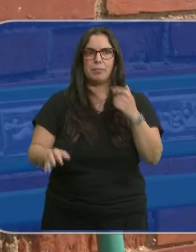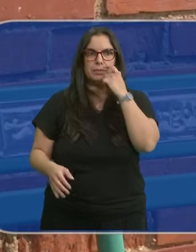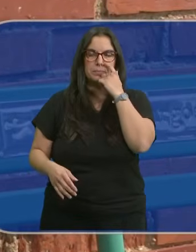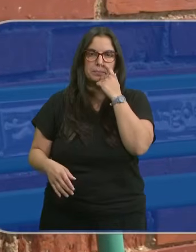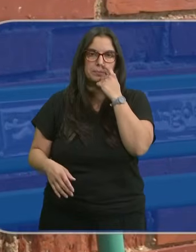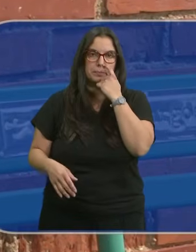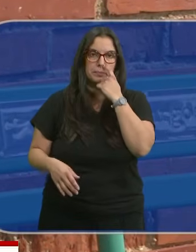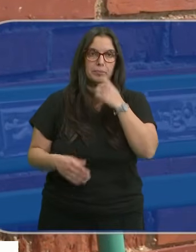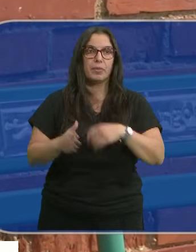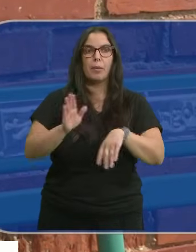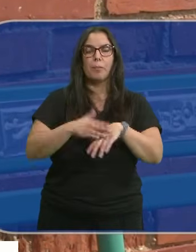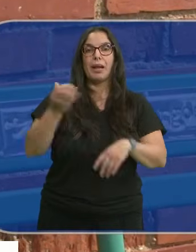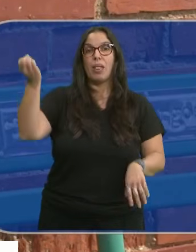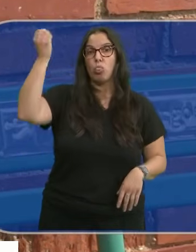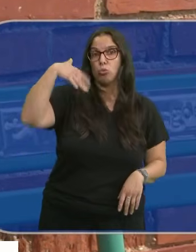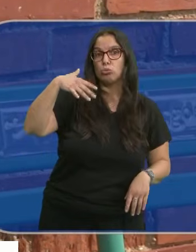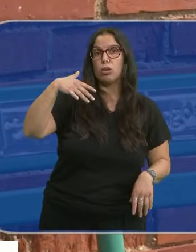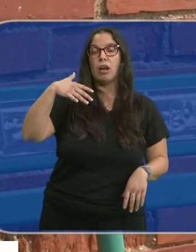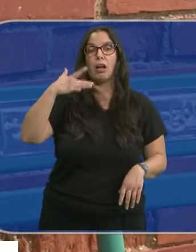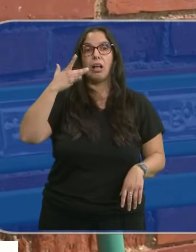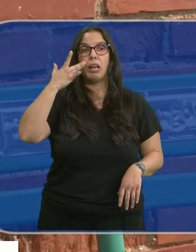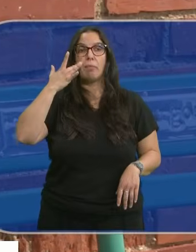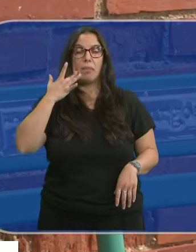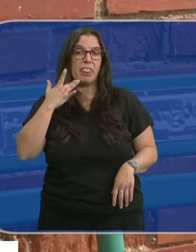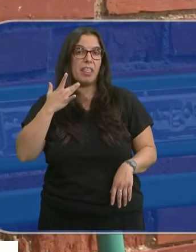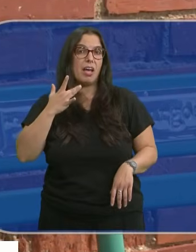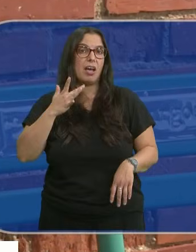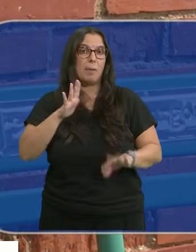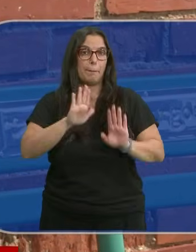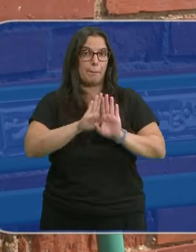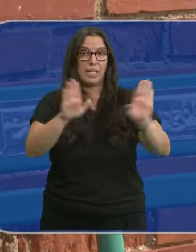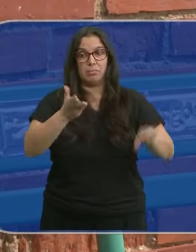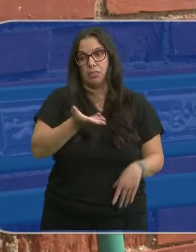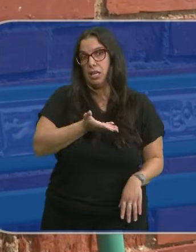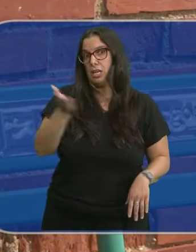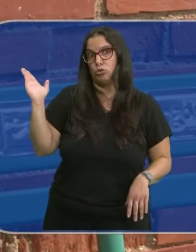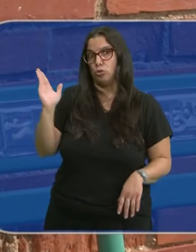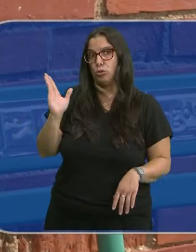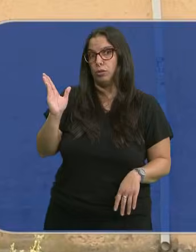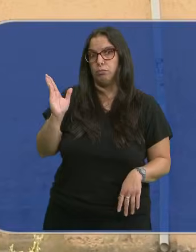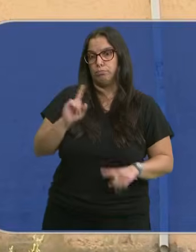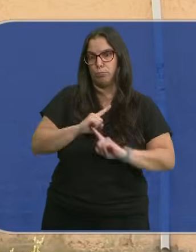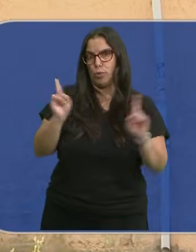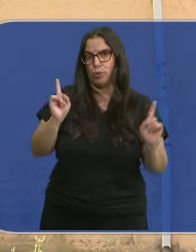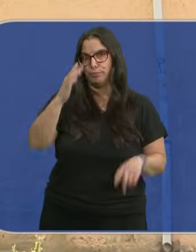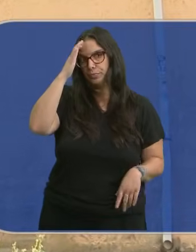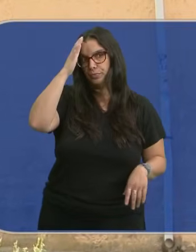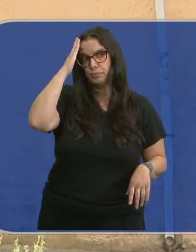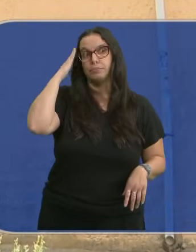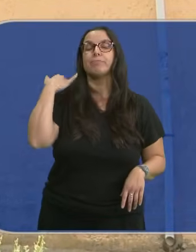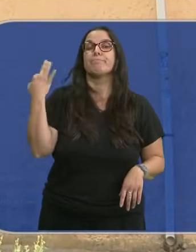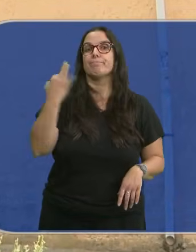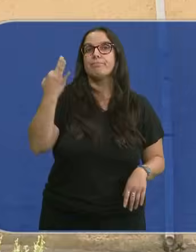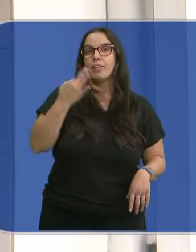que para la ducha y para cosas de estas así, lo demás, de todo. Y eso hace que tengan